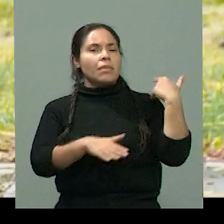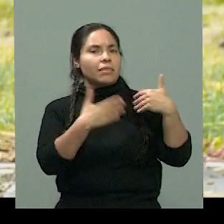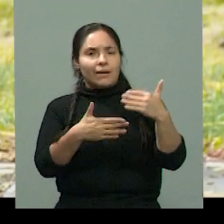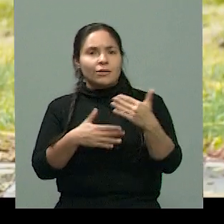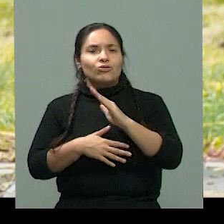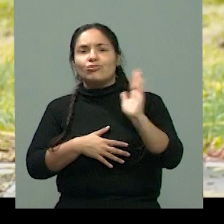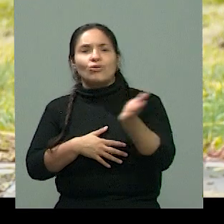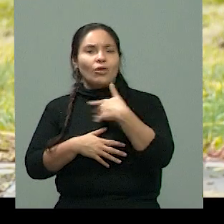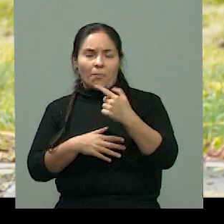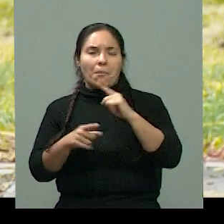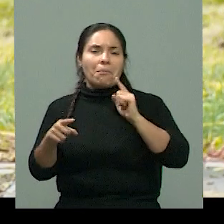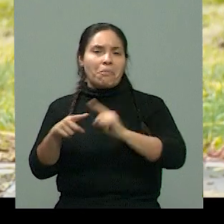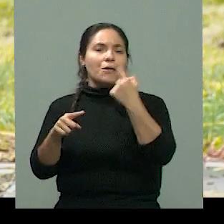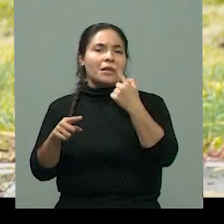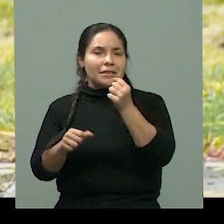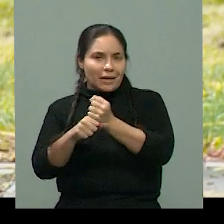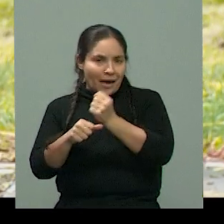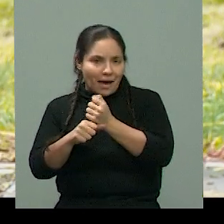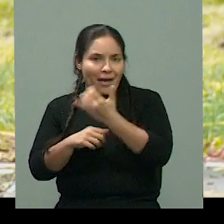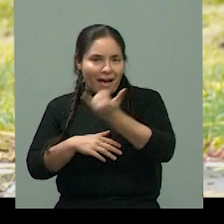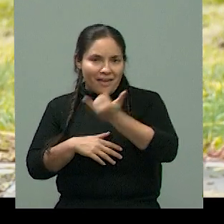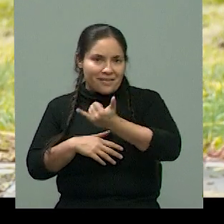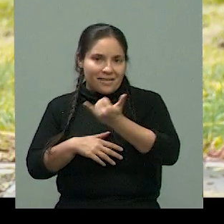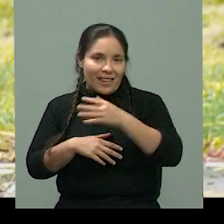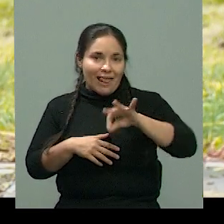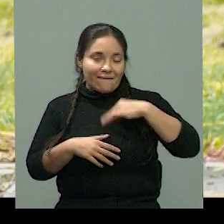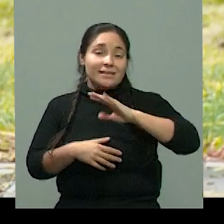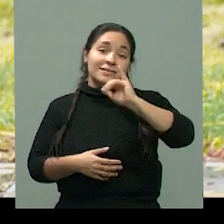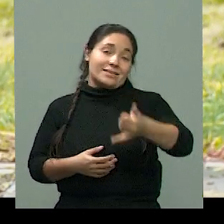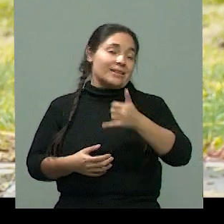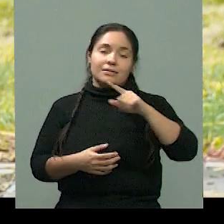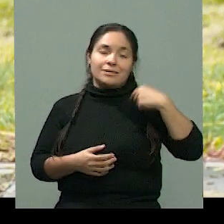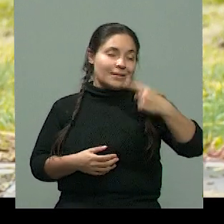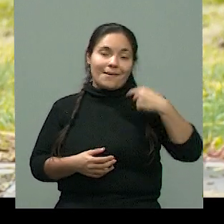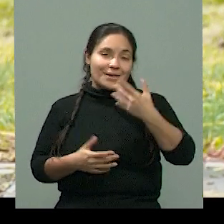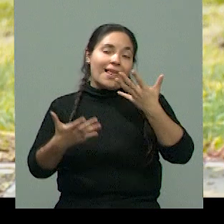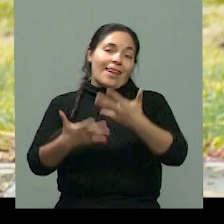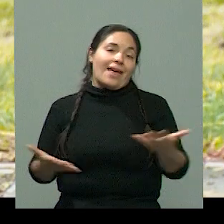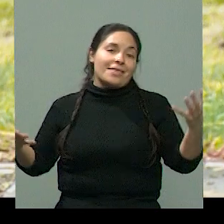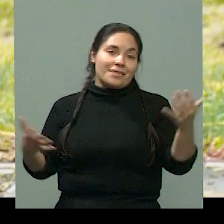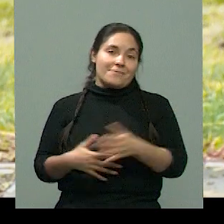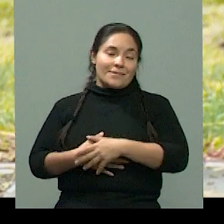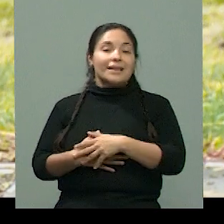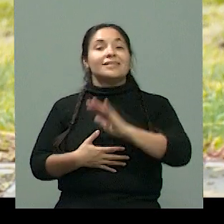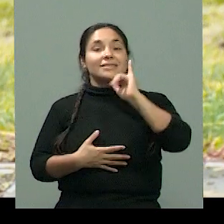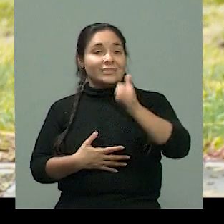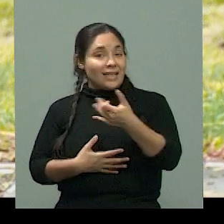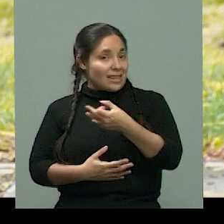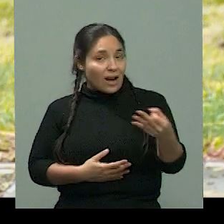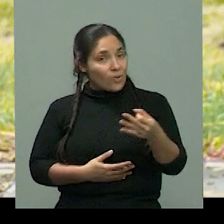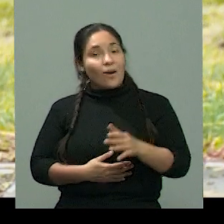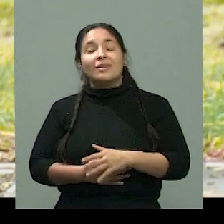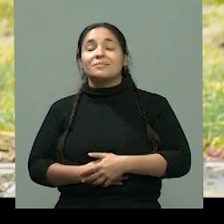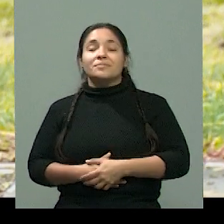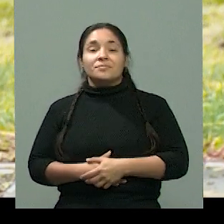una pequeña práctica política. Todo el tiempo, sí, lamentablemente. Desde la decisión. Sí, algunos dirían lamentablemente, pero sí. Bien.